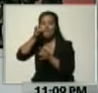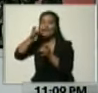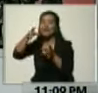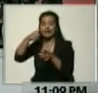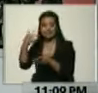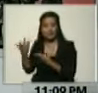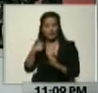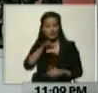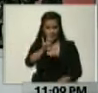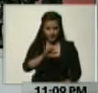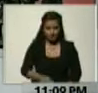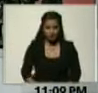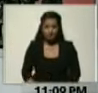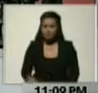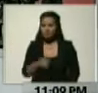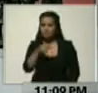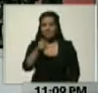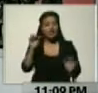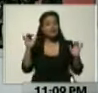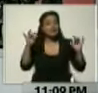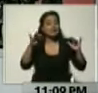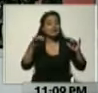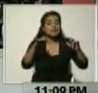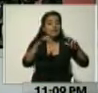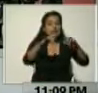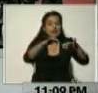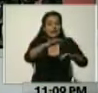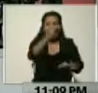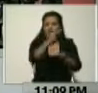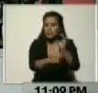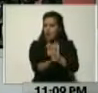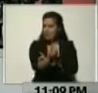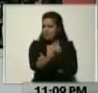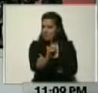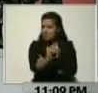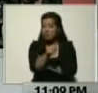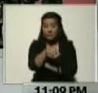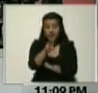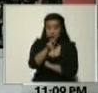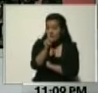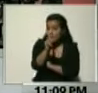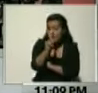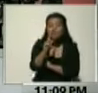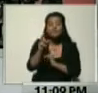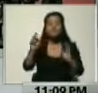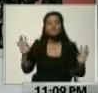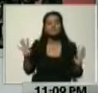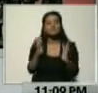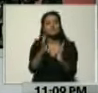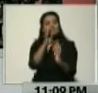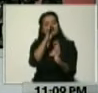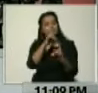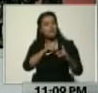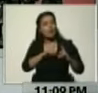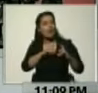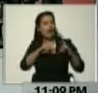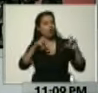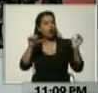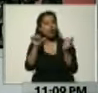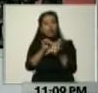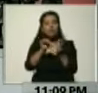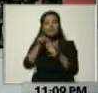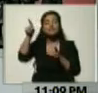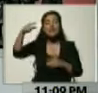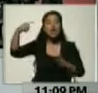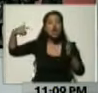nada casual, no fue en Venezuela, pero el encuentro fue a la luz de las velas, en plena ciudad de Londres, en el famoso